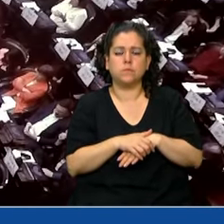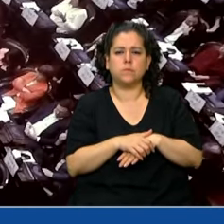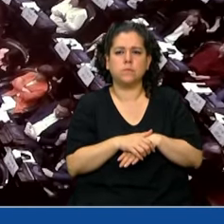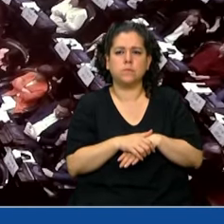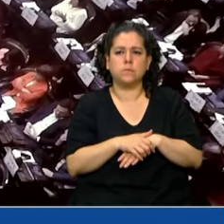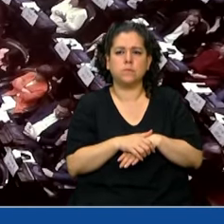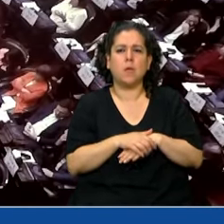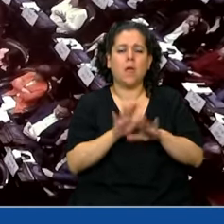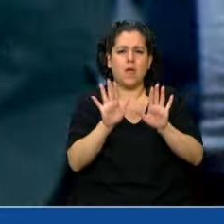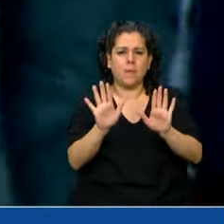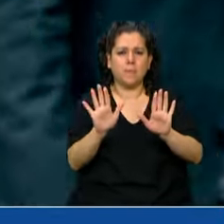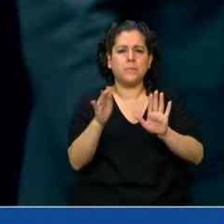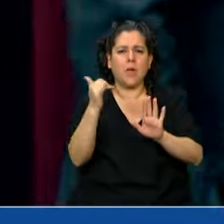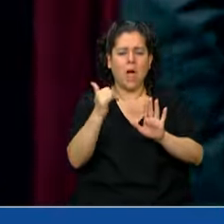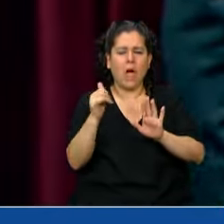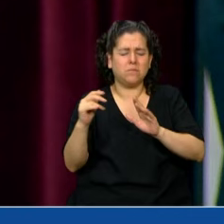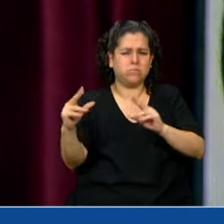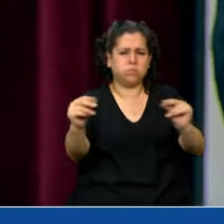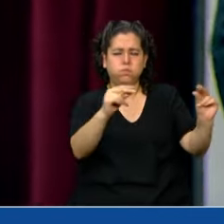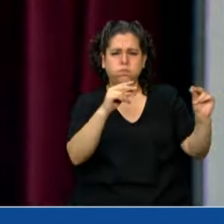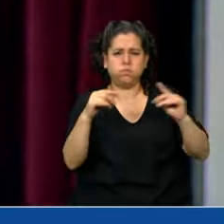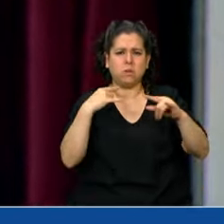votar hay alguna otra